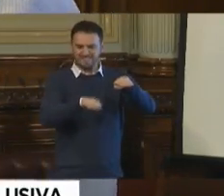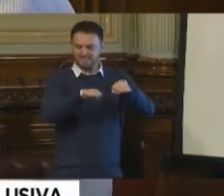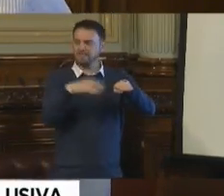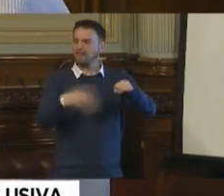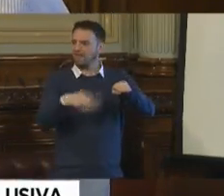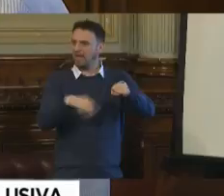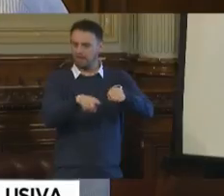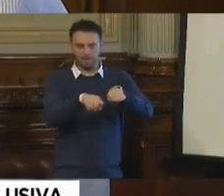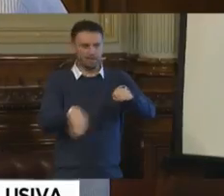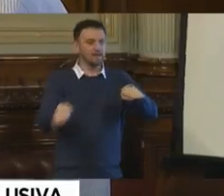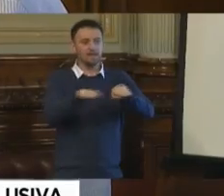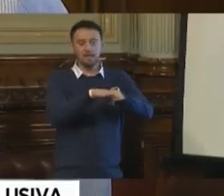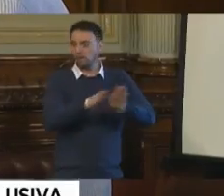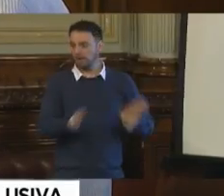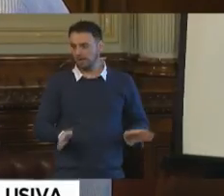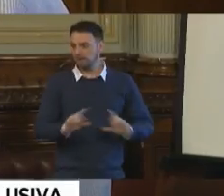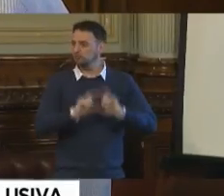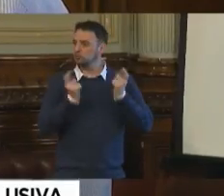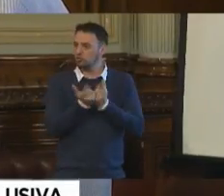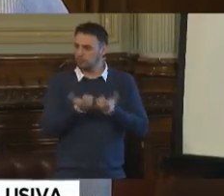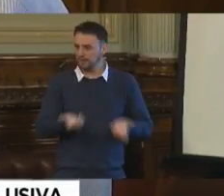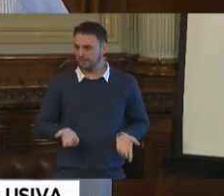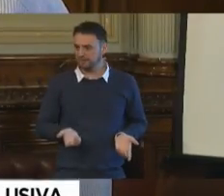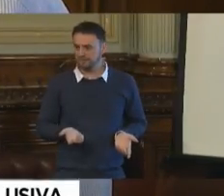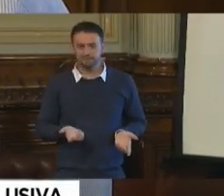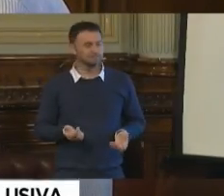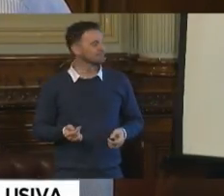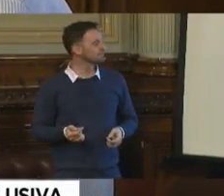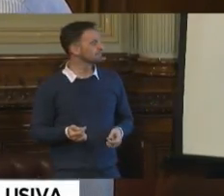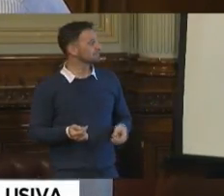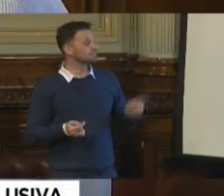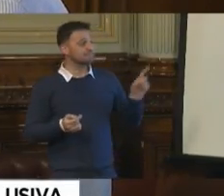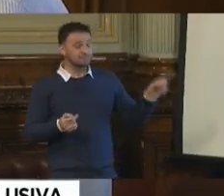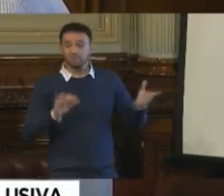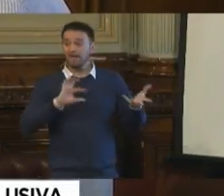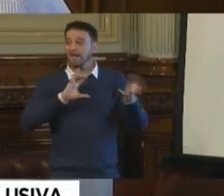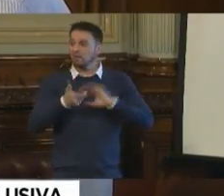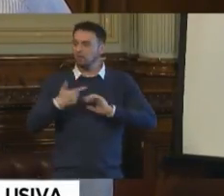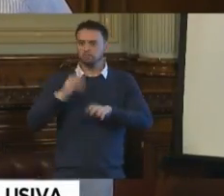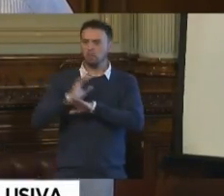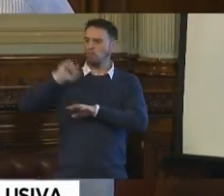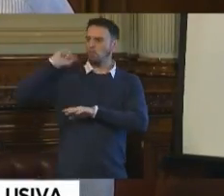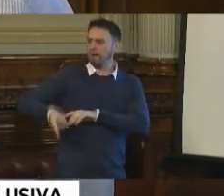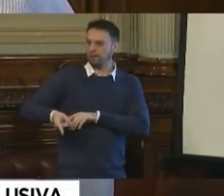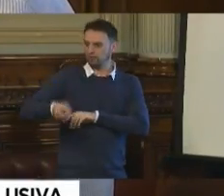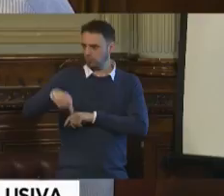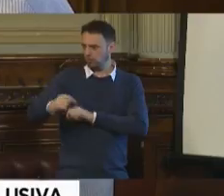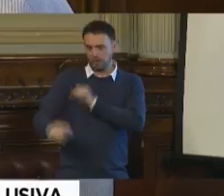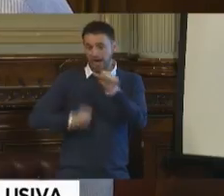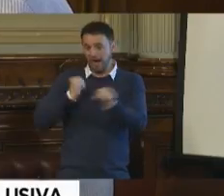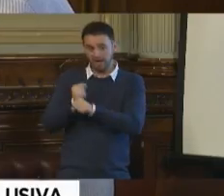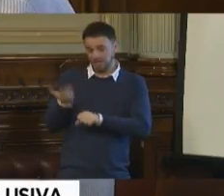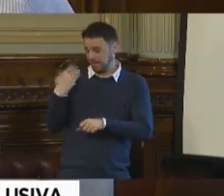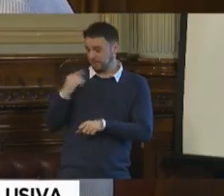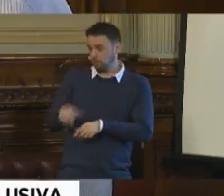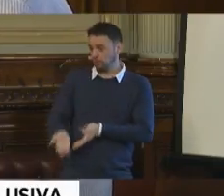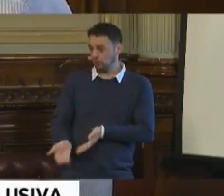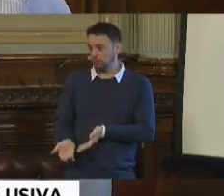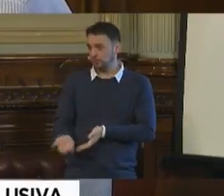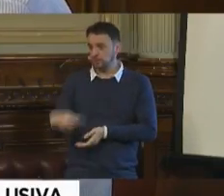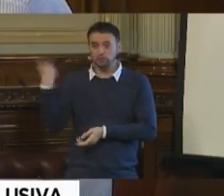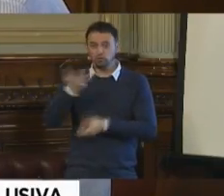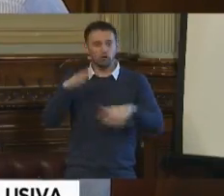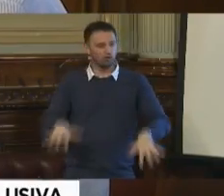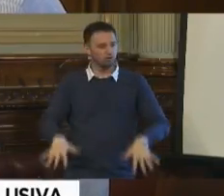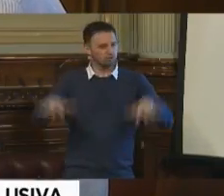esperaba de estas personas este fue el modelo imperante y es el modelo en el que de una manera u otra